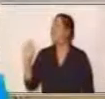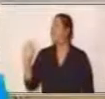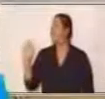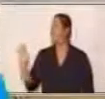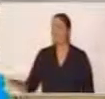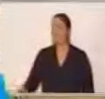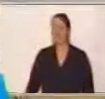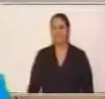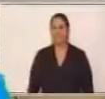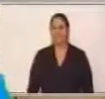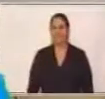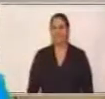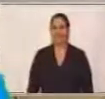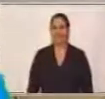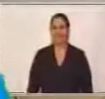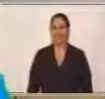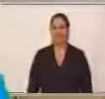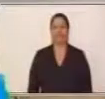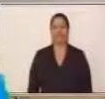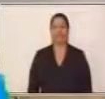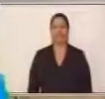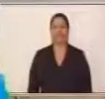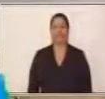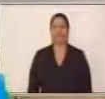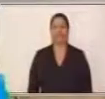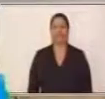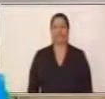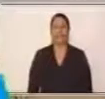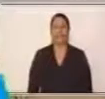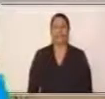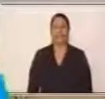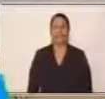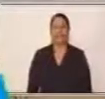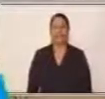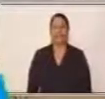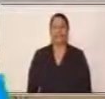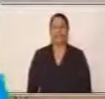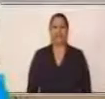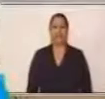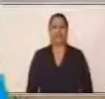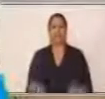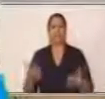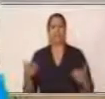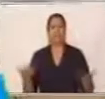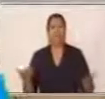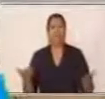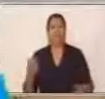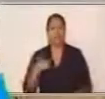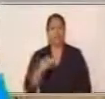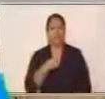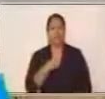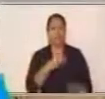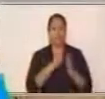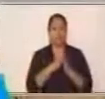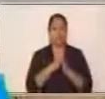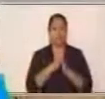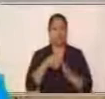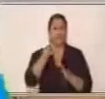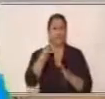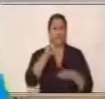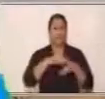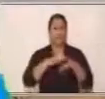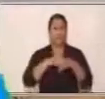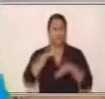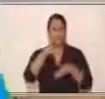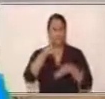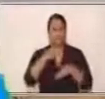Ruth. Muy bien. Antes de continuar, quiero que por favor tengan a mano 4 hojas de